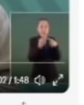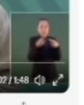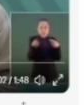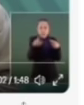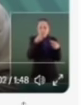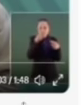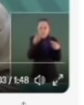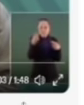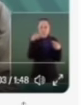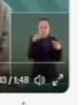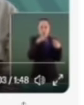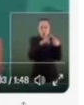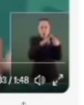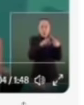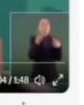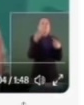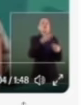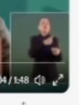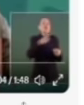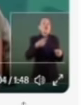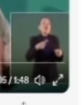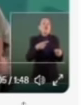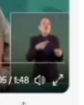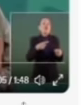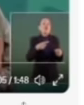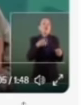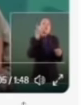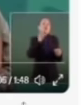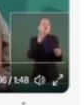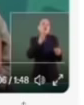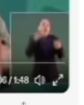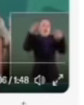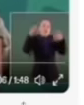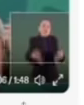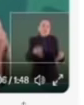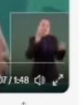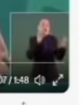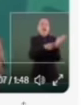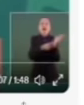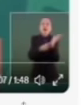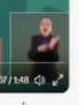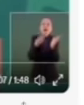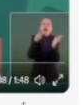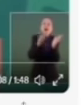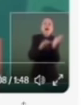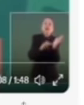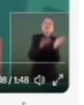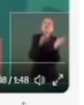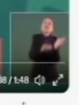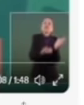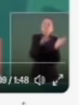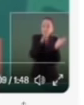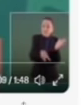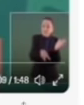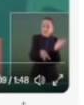mención tienen que probar en efecto tiene trabajos de exploración